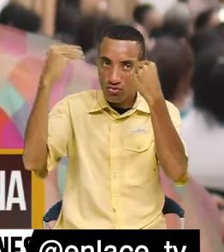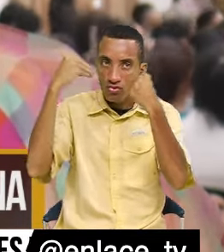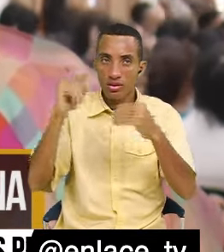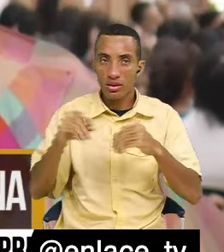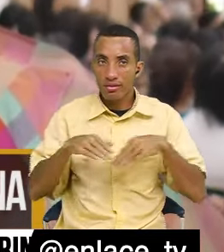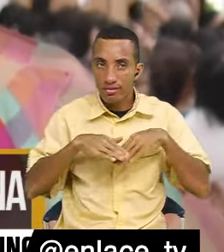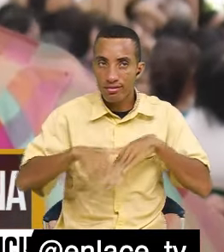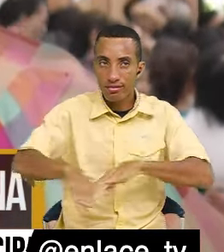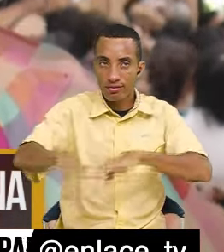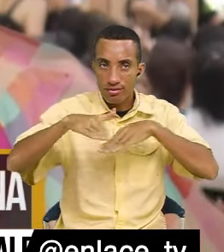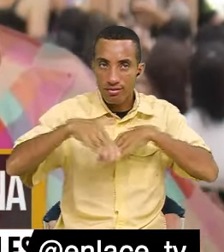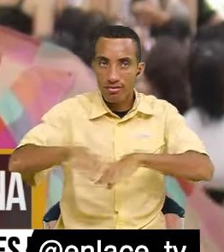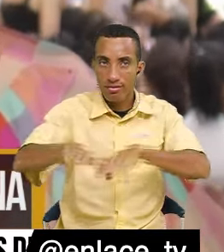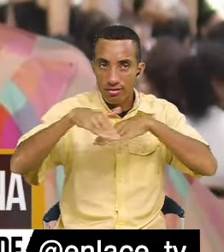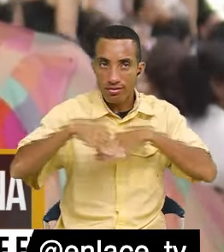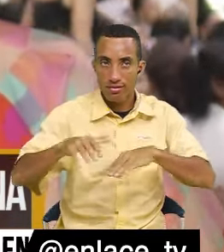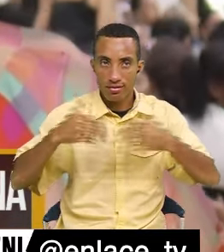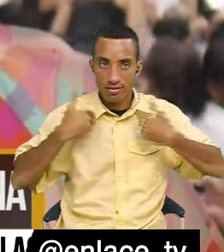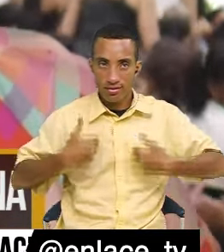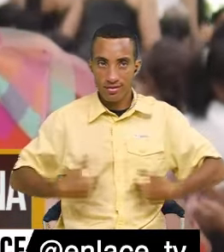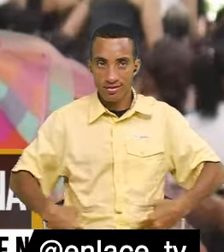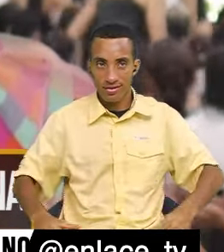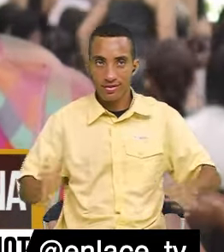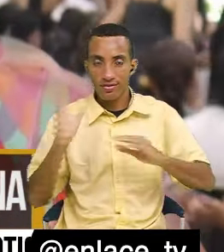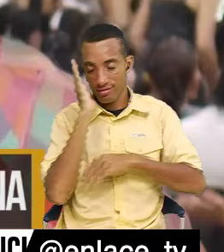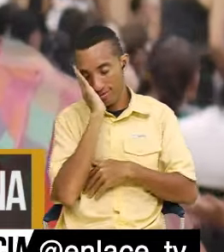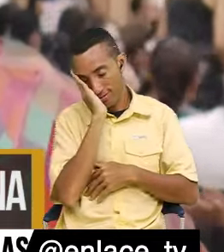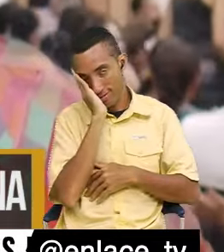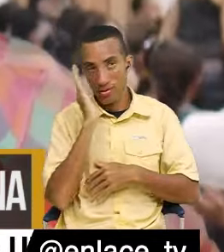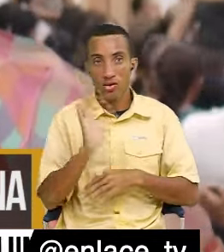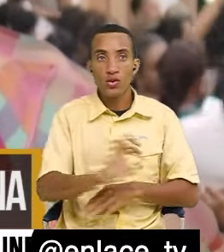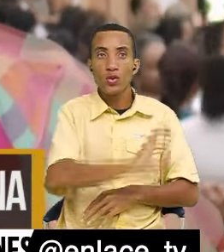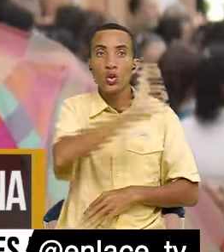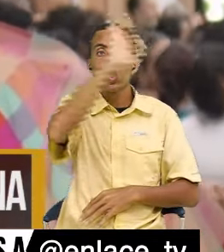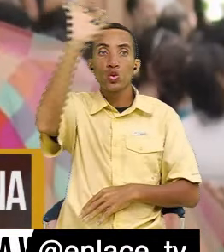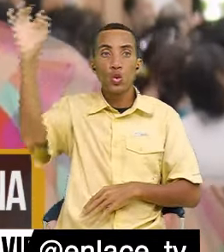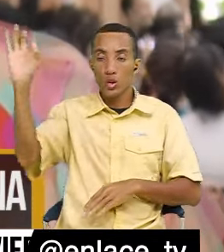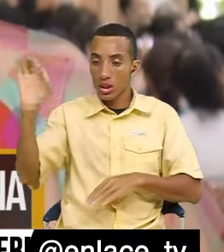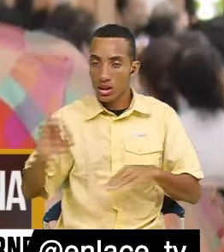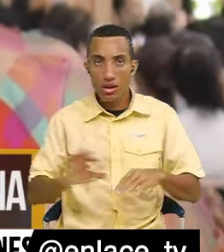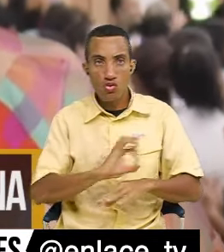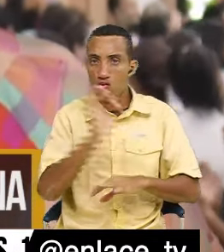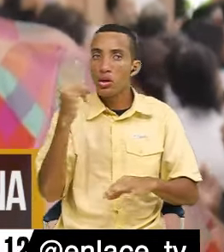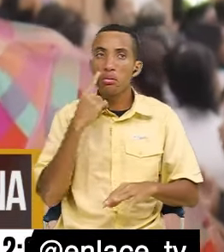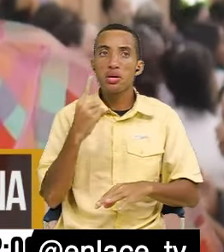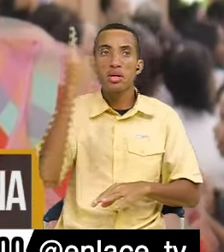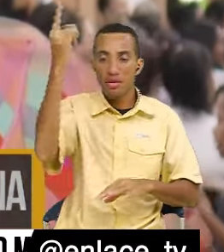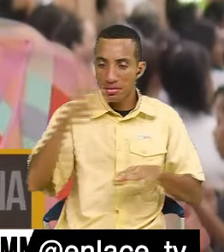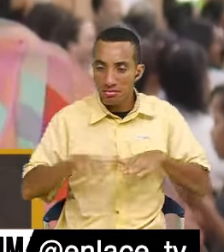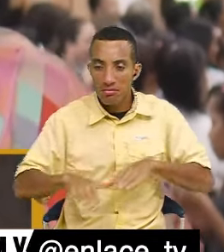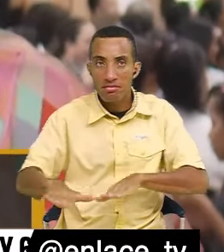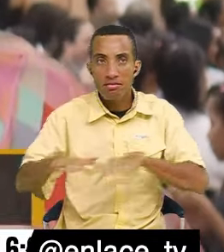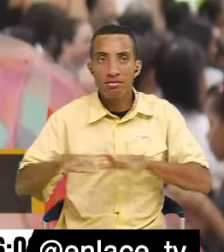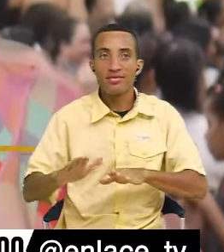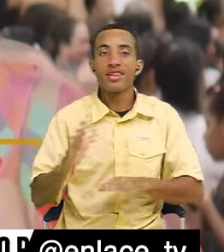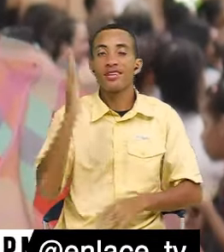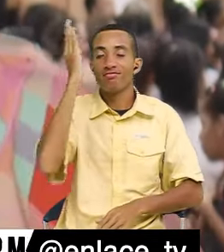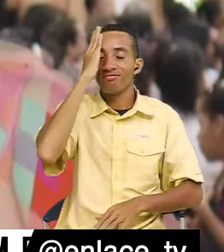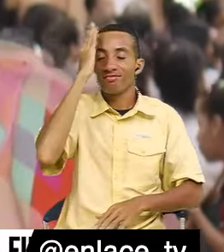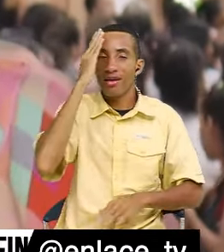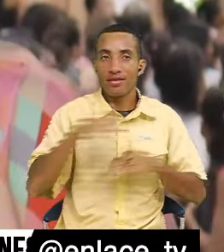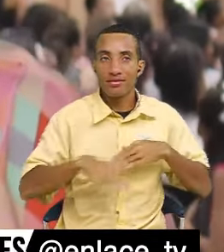modistería, confección de pijamas. Nunca había cogido una máquina en mis manos, no sabía, y gracias a Dios ya lo sé